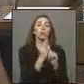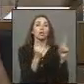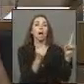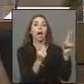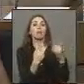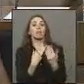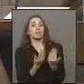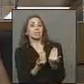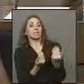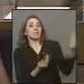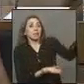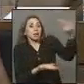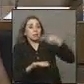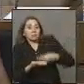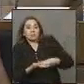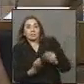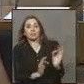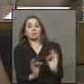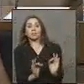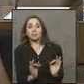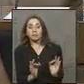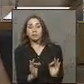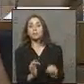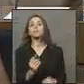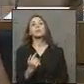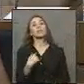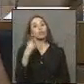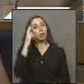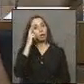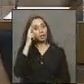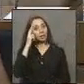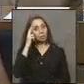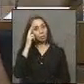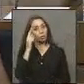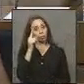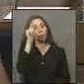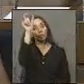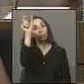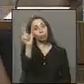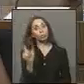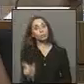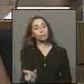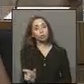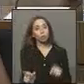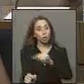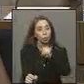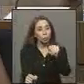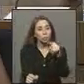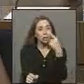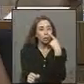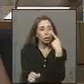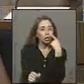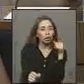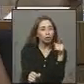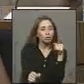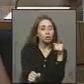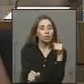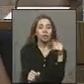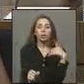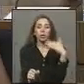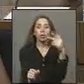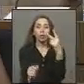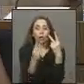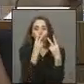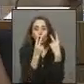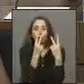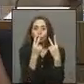a sus necesidades. Pero también debo recordar un caso que ustedes también conocen o conocerán o